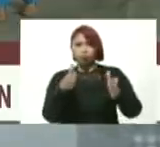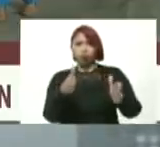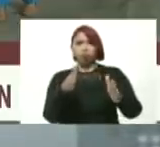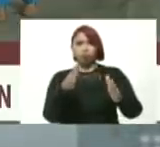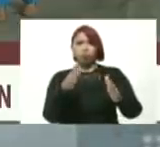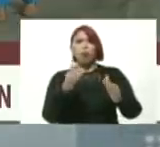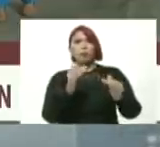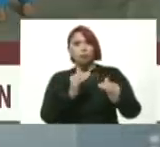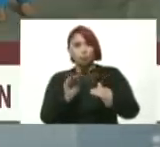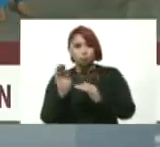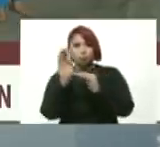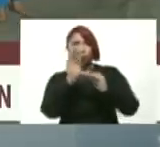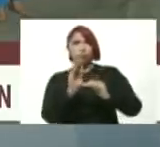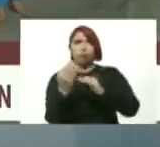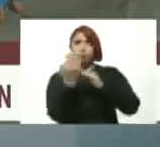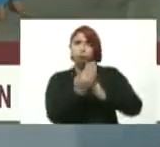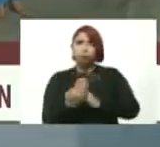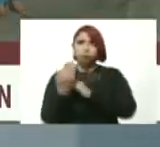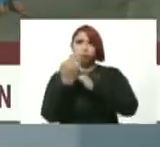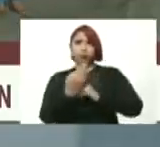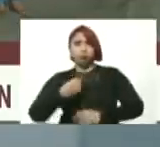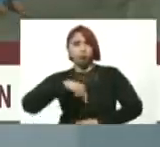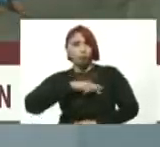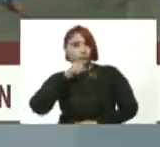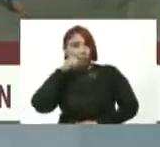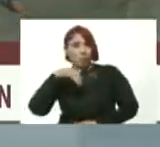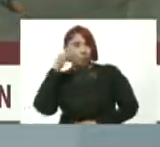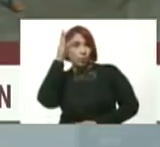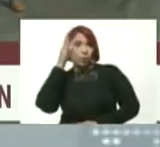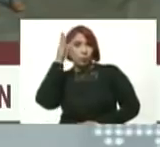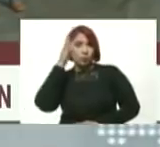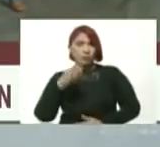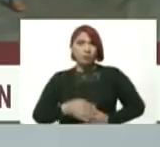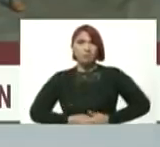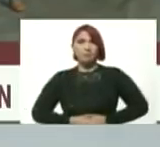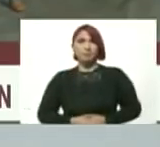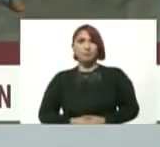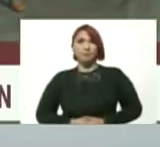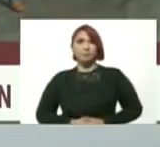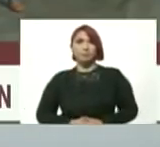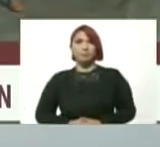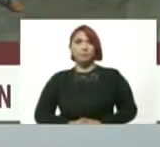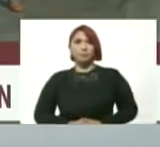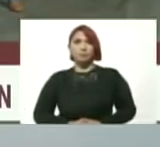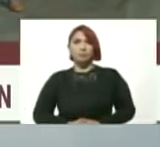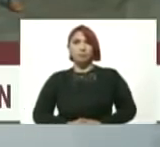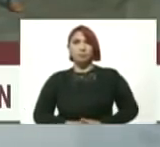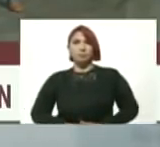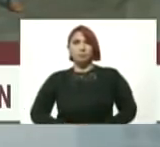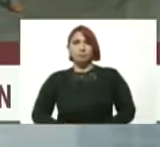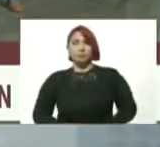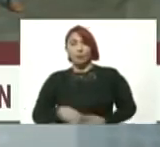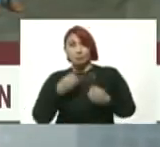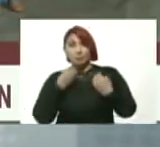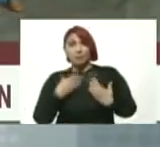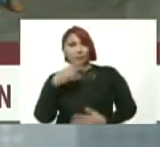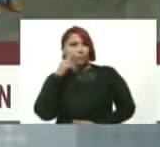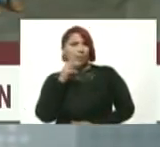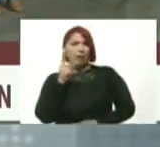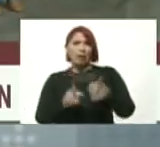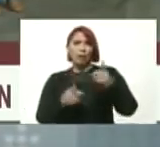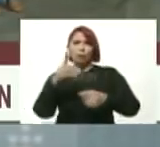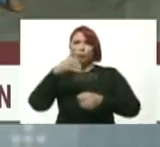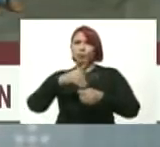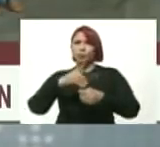todos y con mucha conciencia de nuestro pueblo adelante presidente - muy bien estaba viendo algunos datos